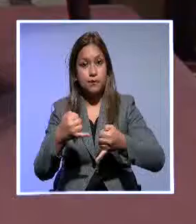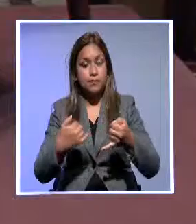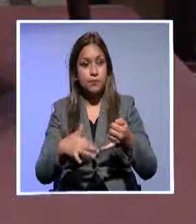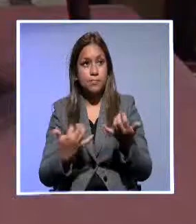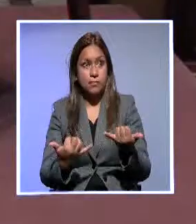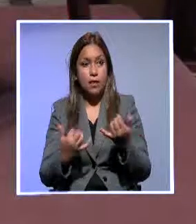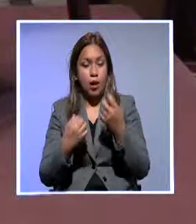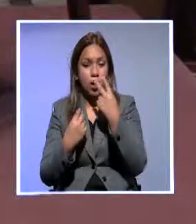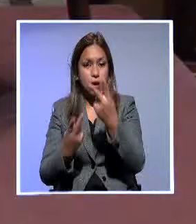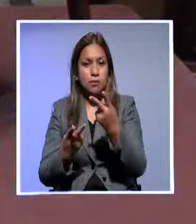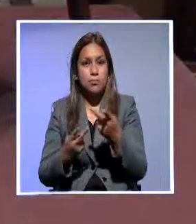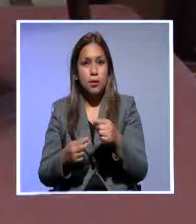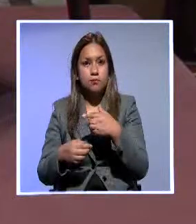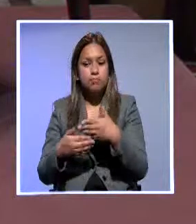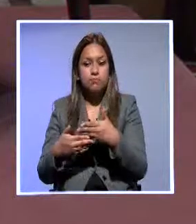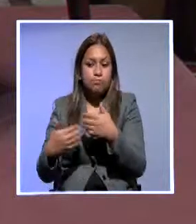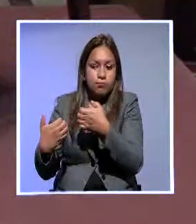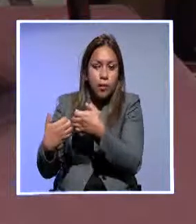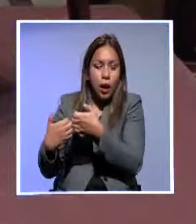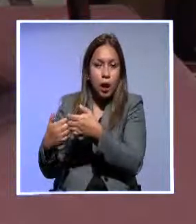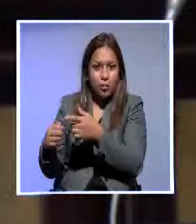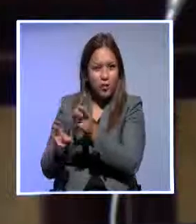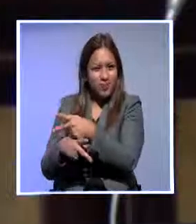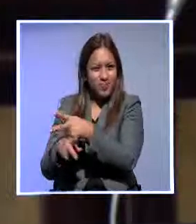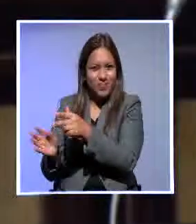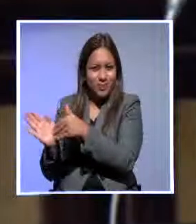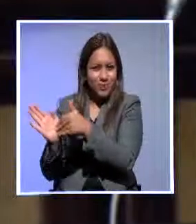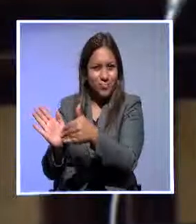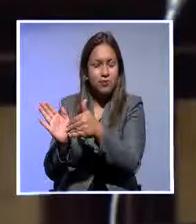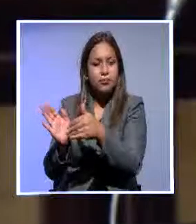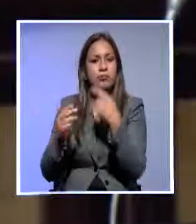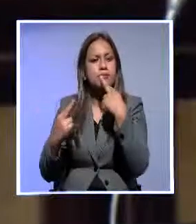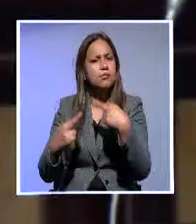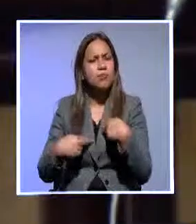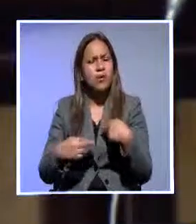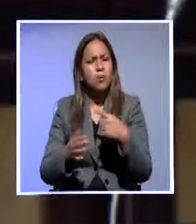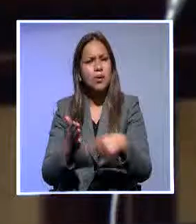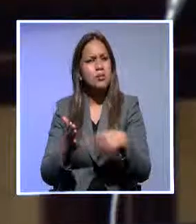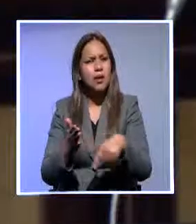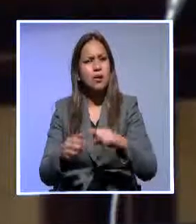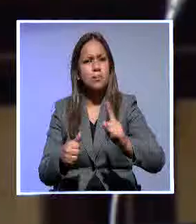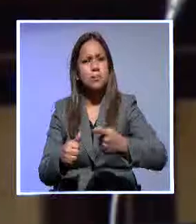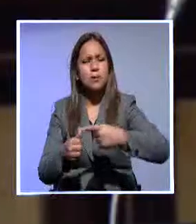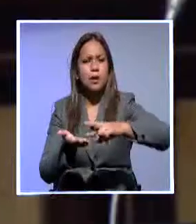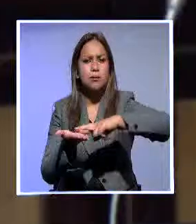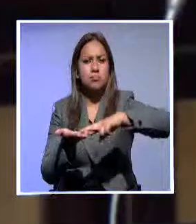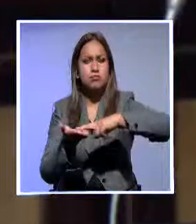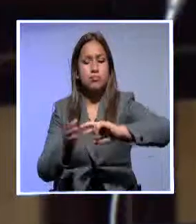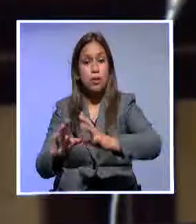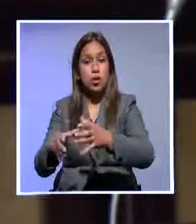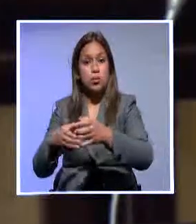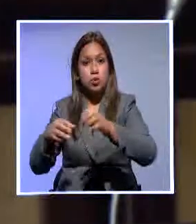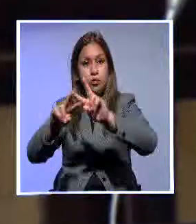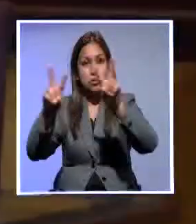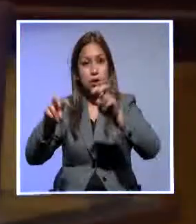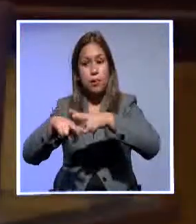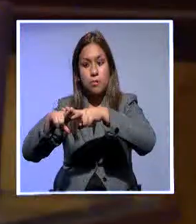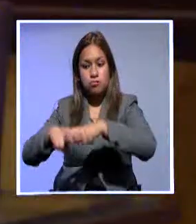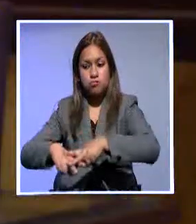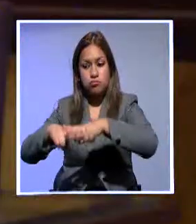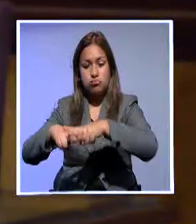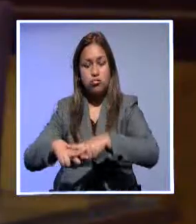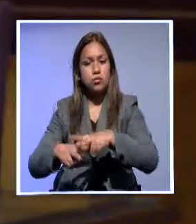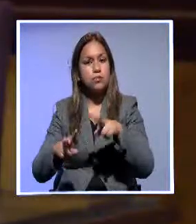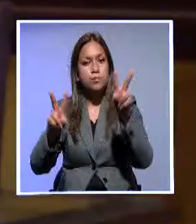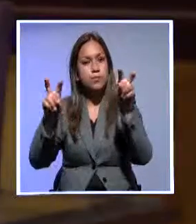podido evidenciar en el reportaje que acabamos de rodar pero qué resultados concretos salieron de esta primera reunión de la comisión de fiscalización sobre este tema bueno hoy